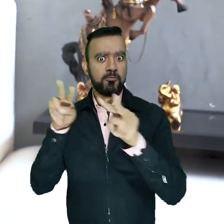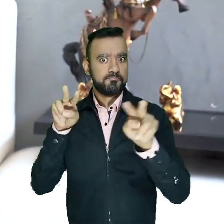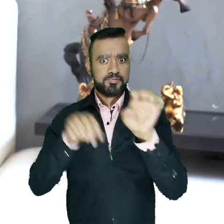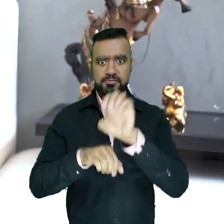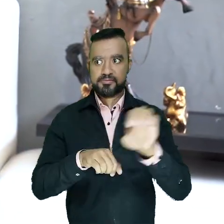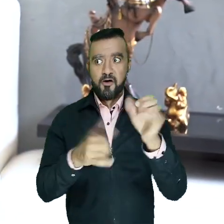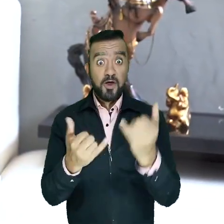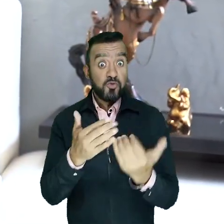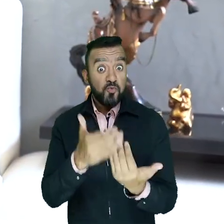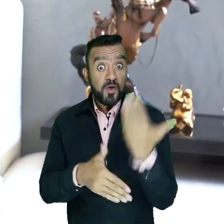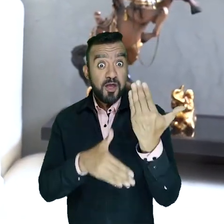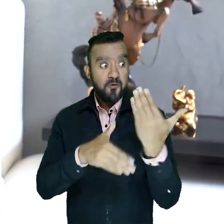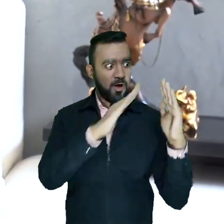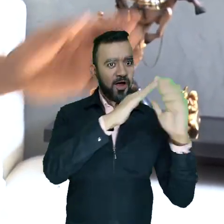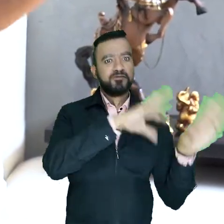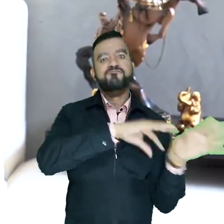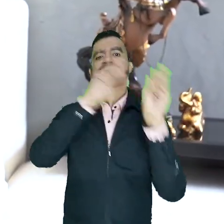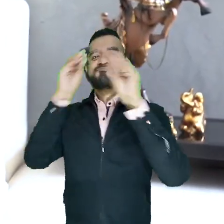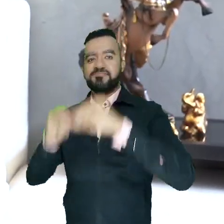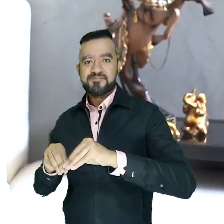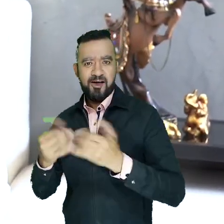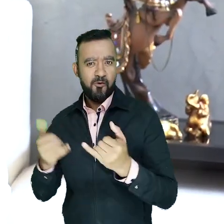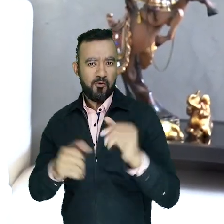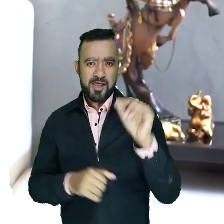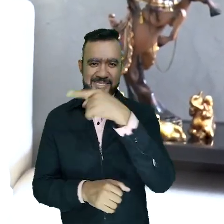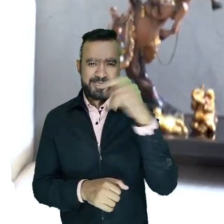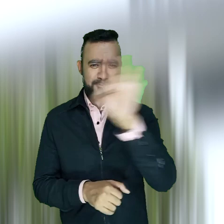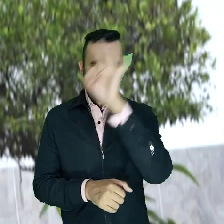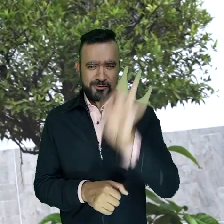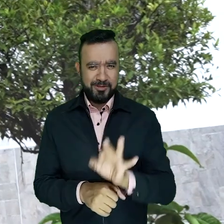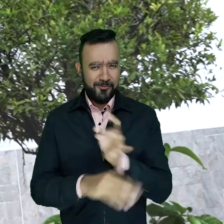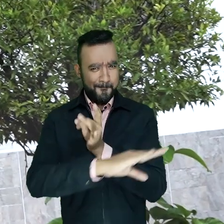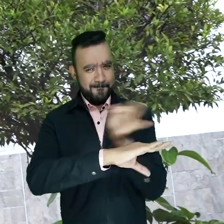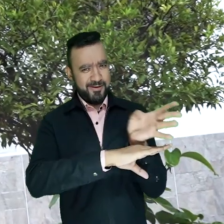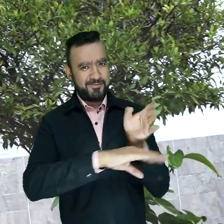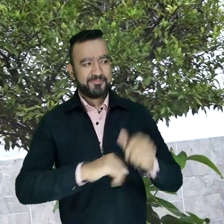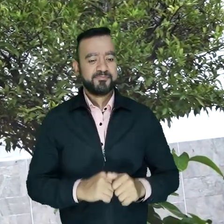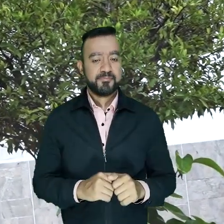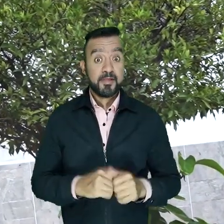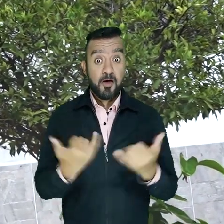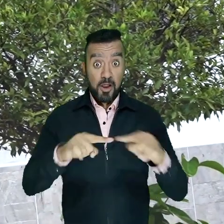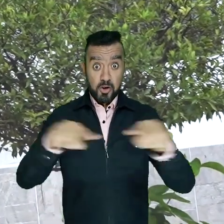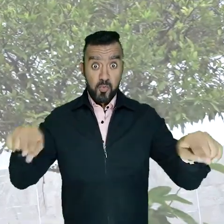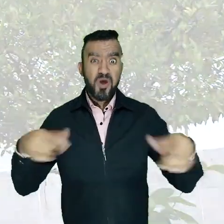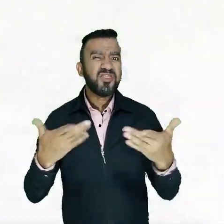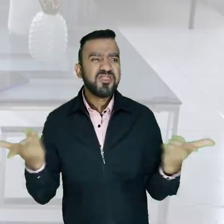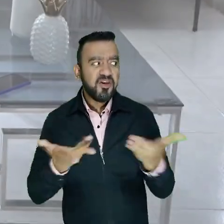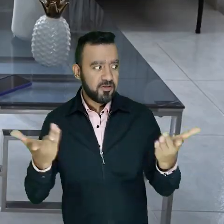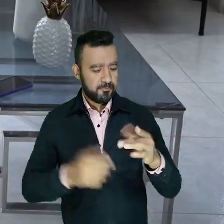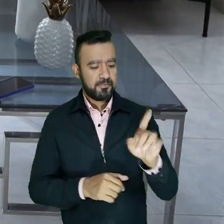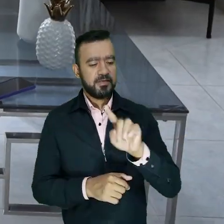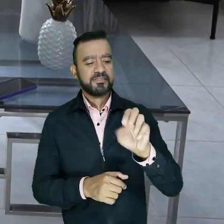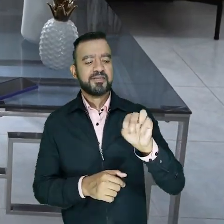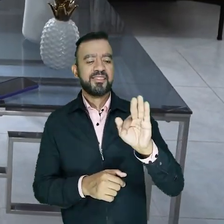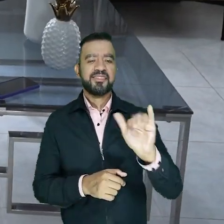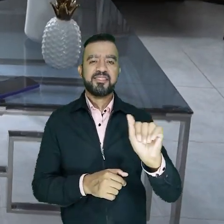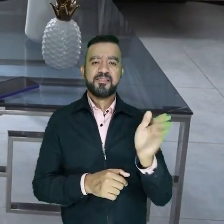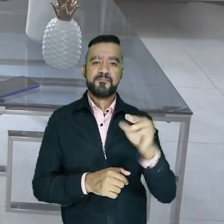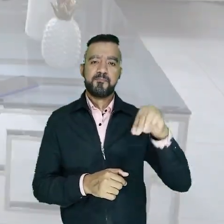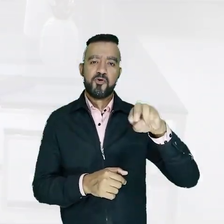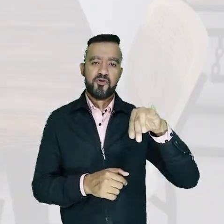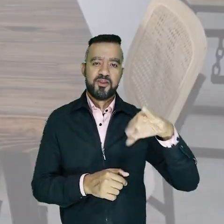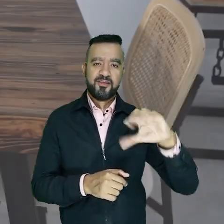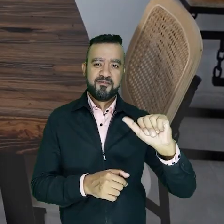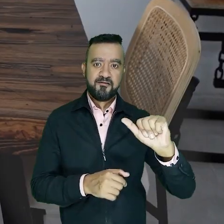Mi señora y mi hijo vienen un día por la noche y se ponen a caminar por acá para ver lo de NB, porque ya teníamos el pago de lo del